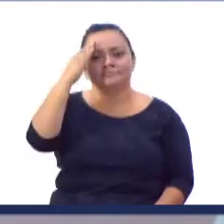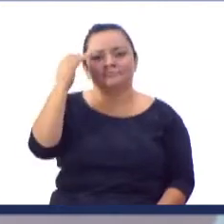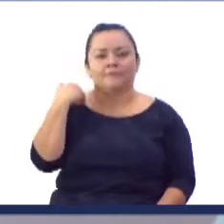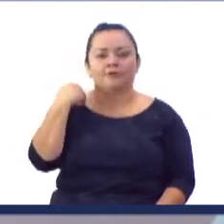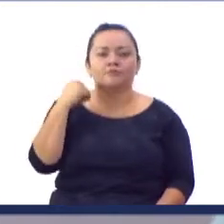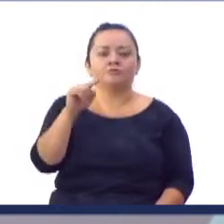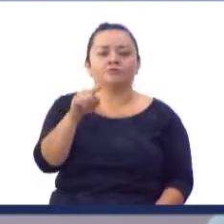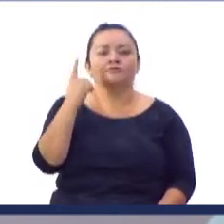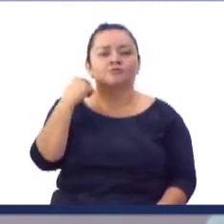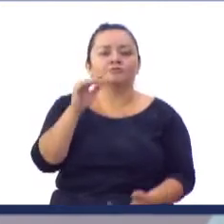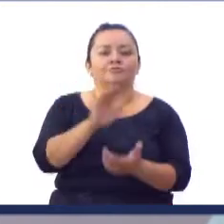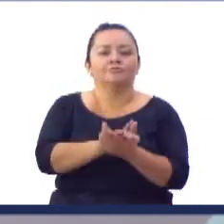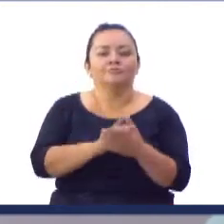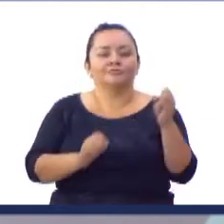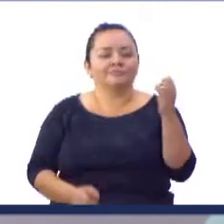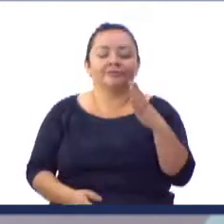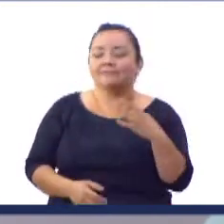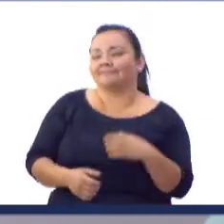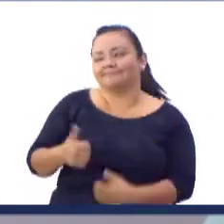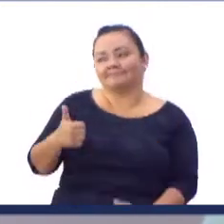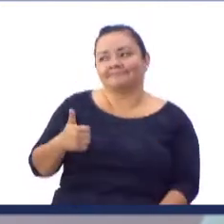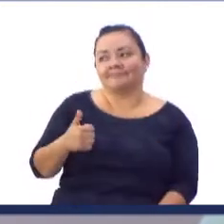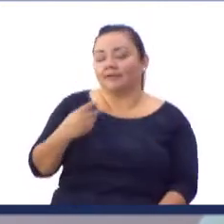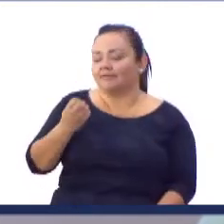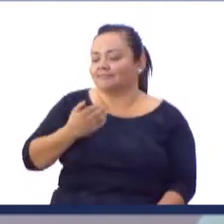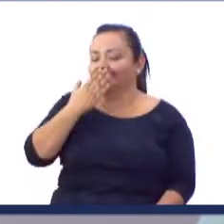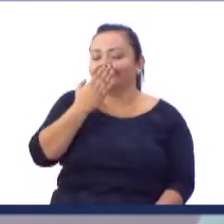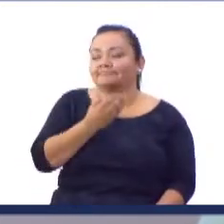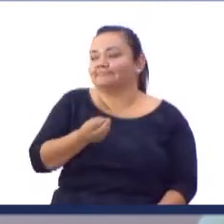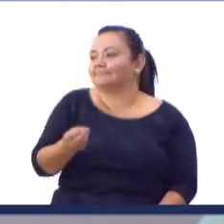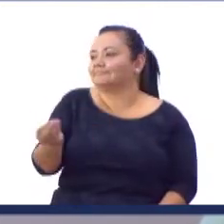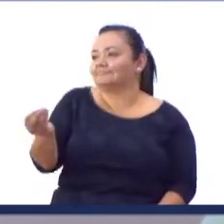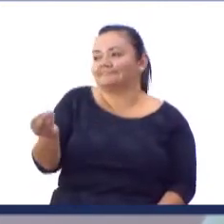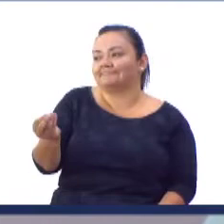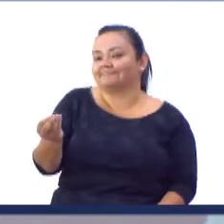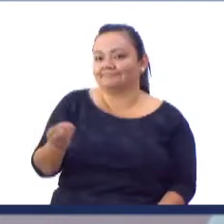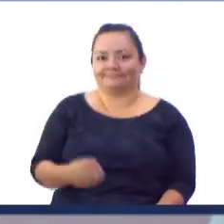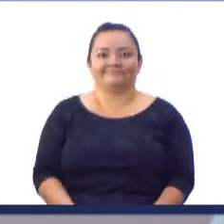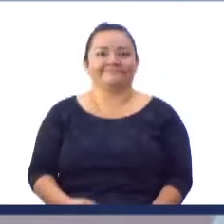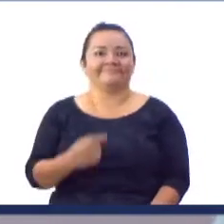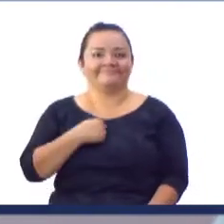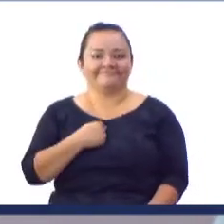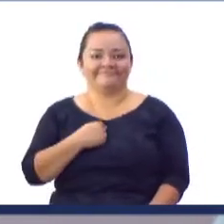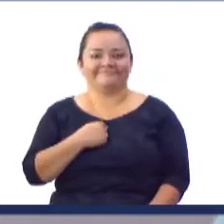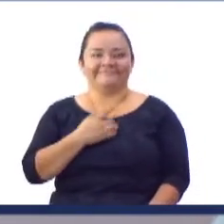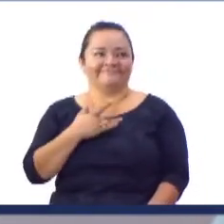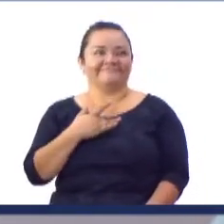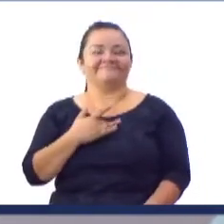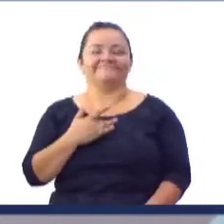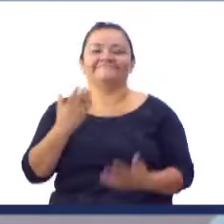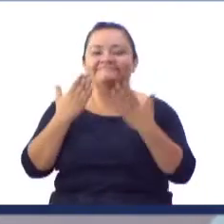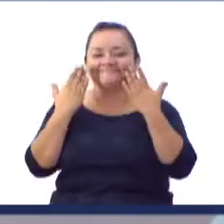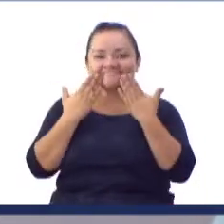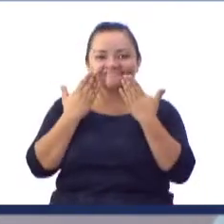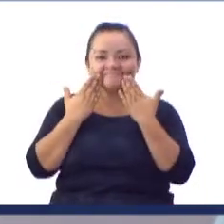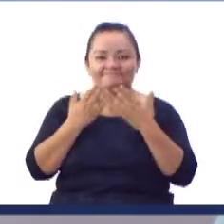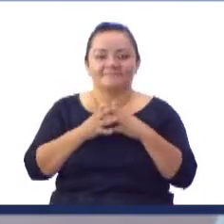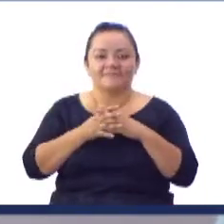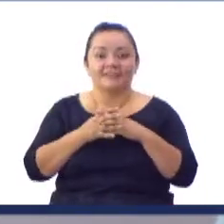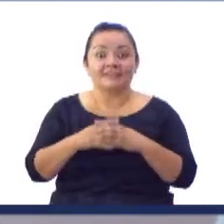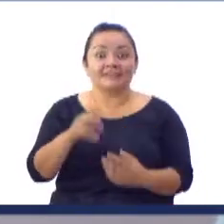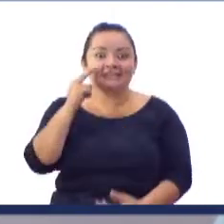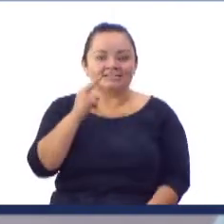cuando su esposo le dice mira en amor fiesta flores y te las compre como se sentiría usted contenta nada